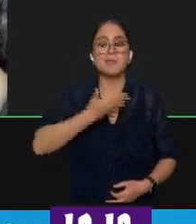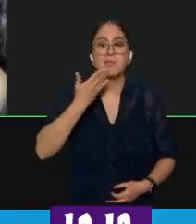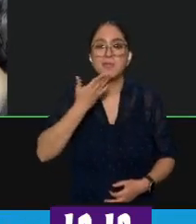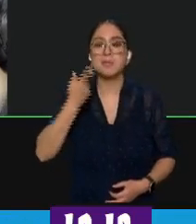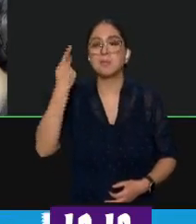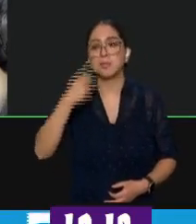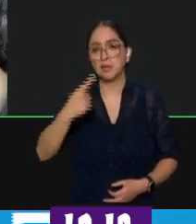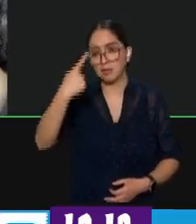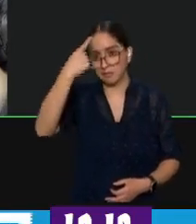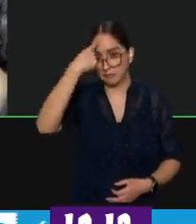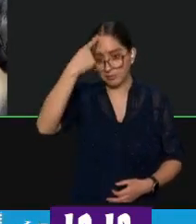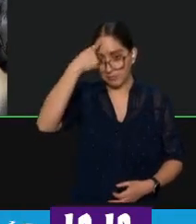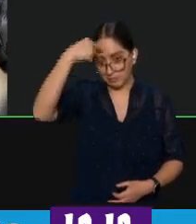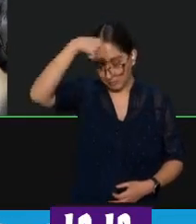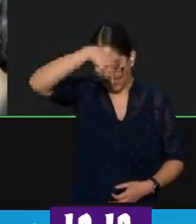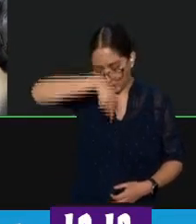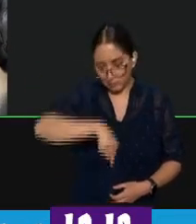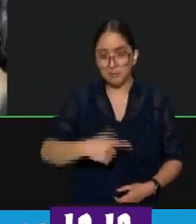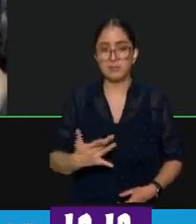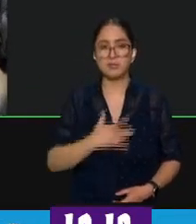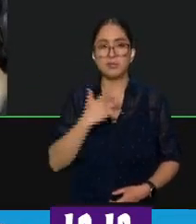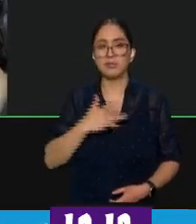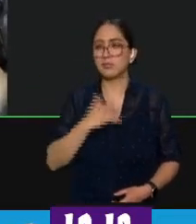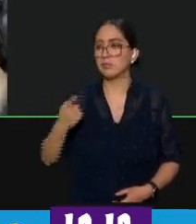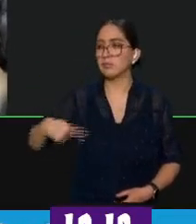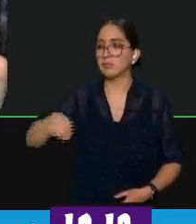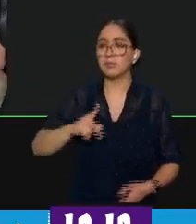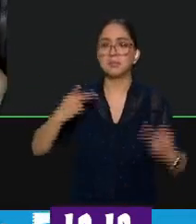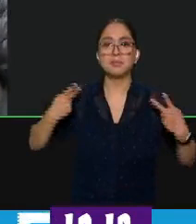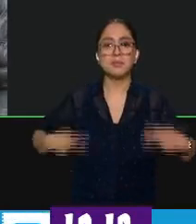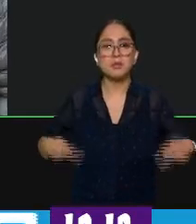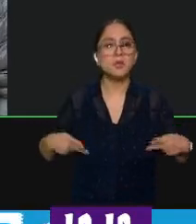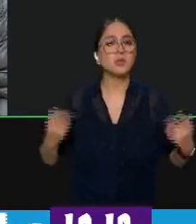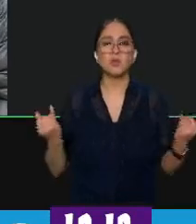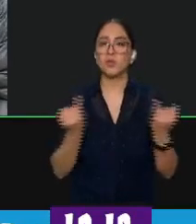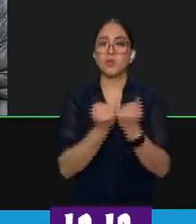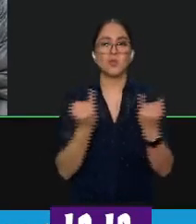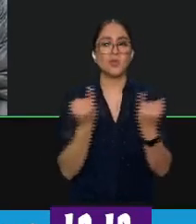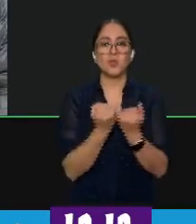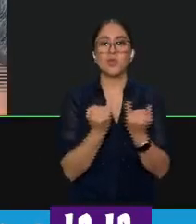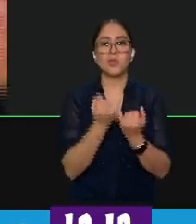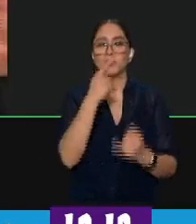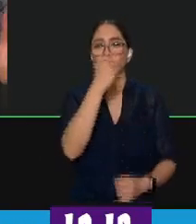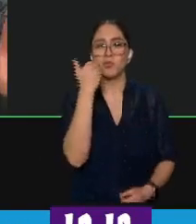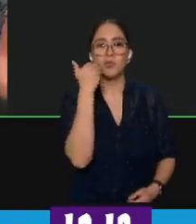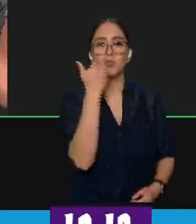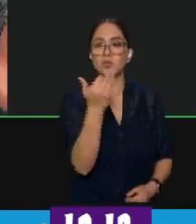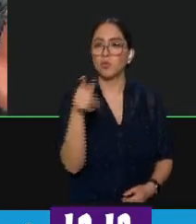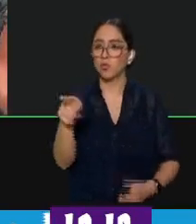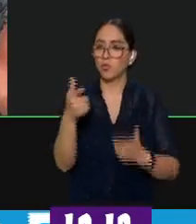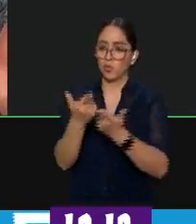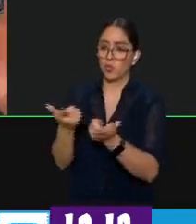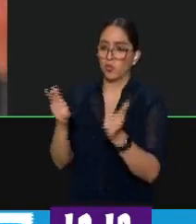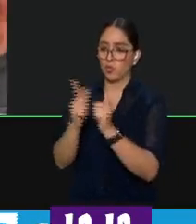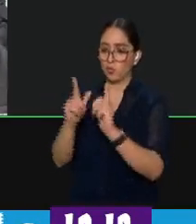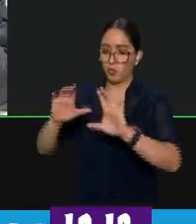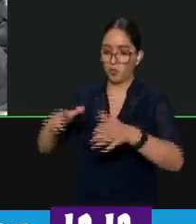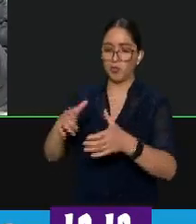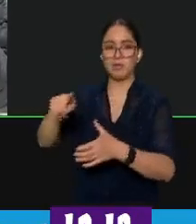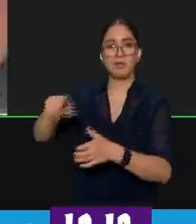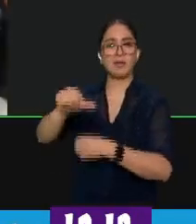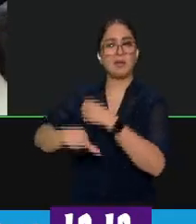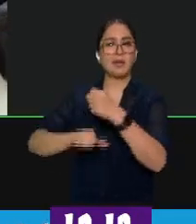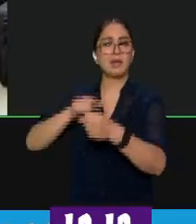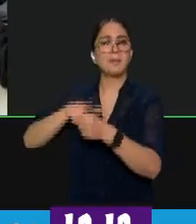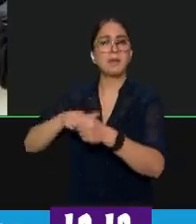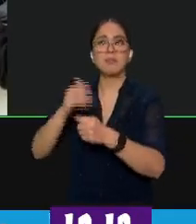viene instalado en nuestro chip de la mente humana. Y es lo mismo que vemos, por ejemplo, en los grupos animalitos. ¿Quién llega